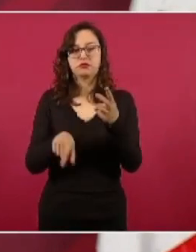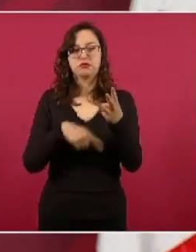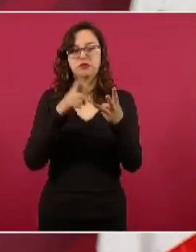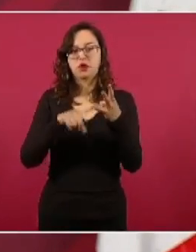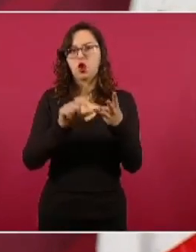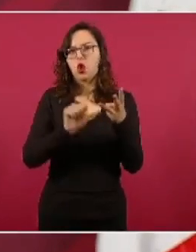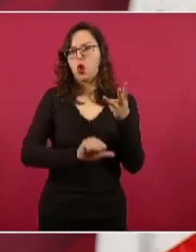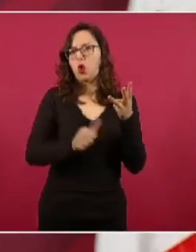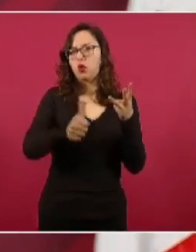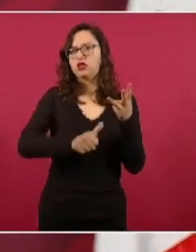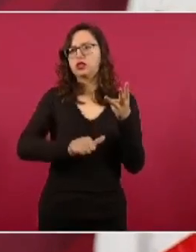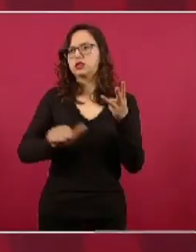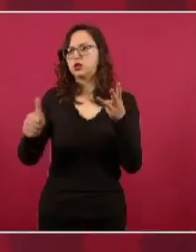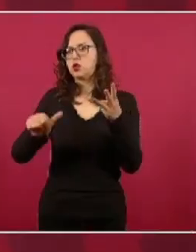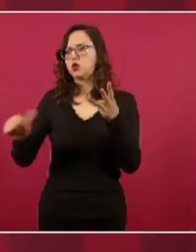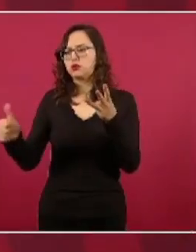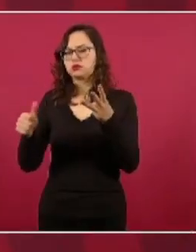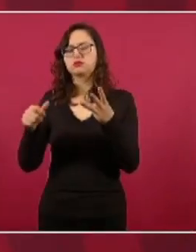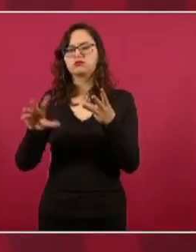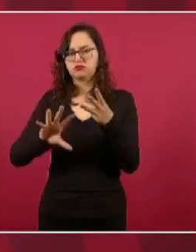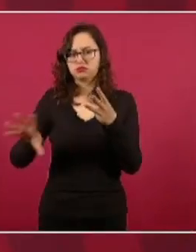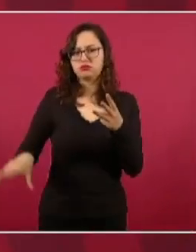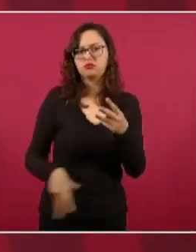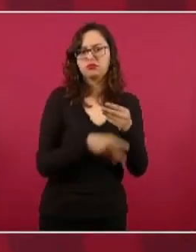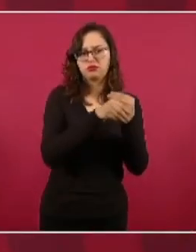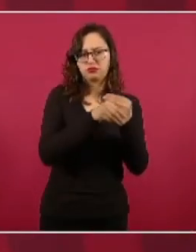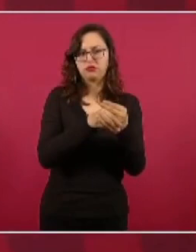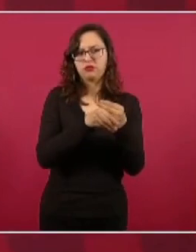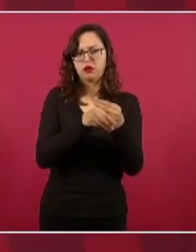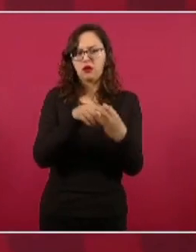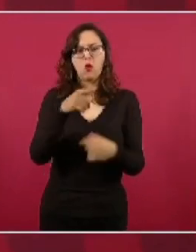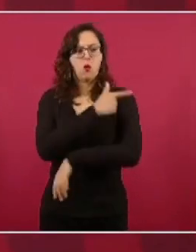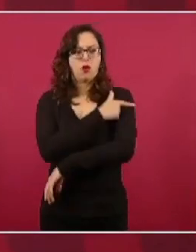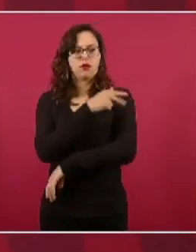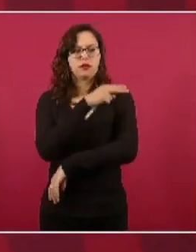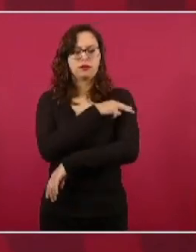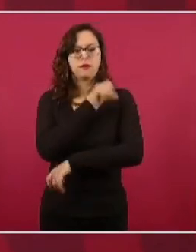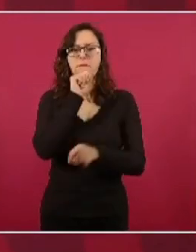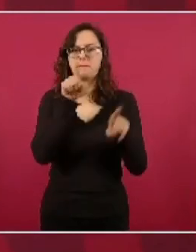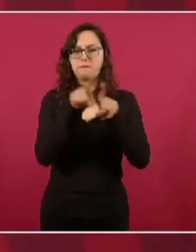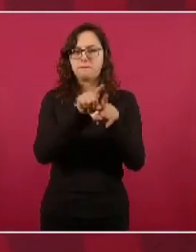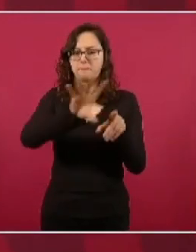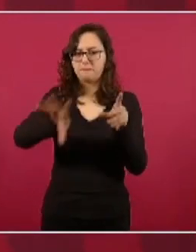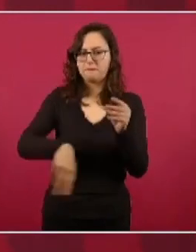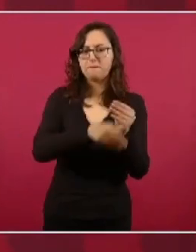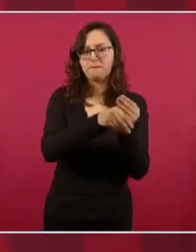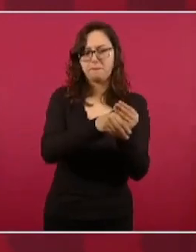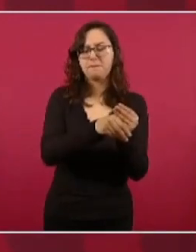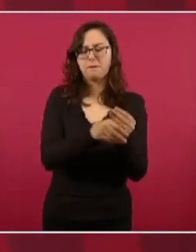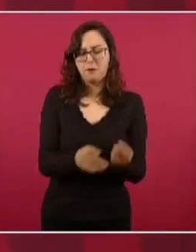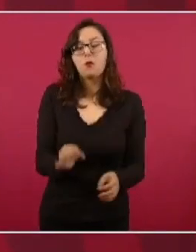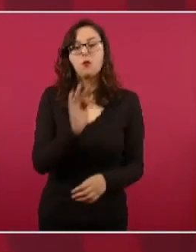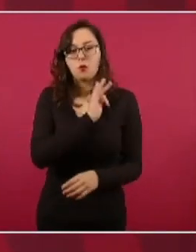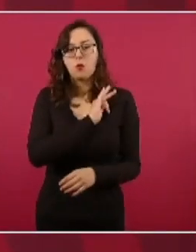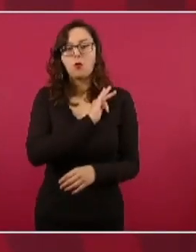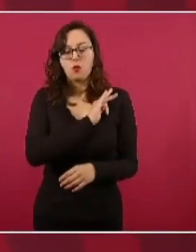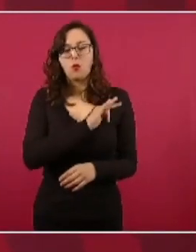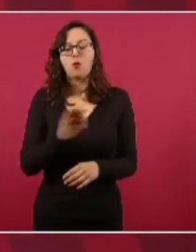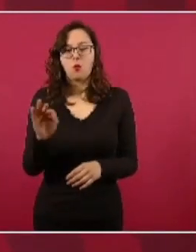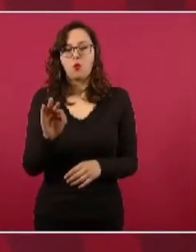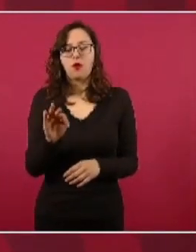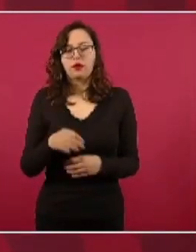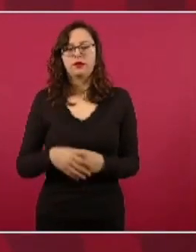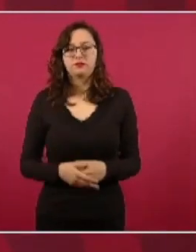otras ramas que tienen que ver con la defensa, el